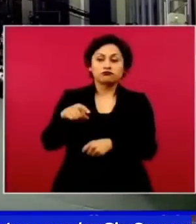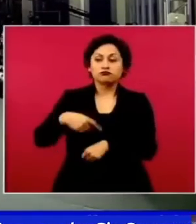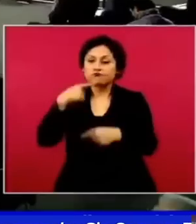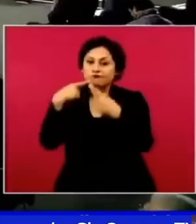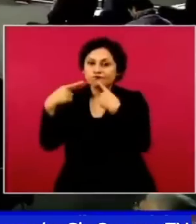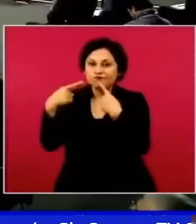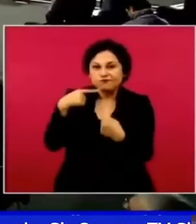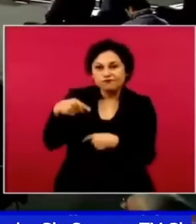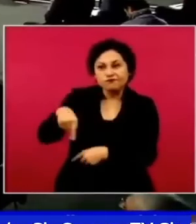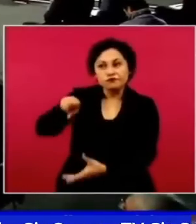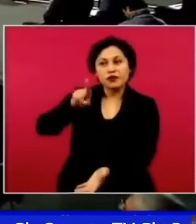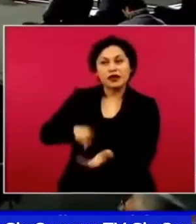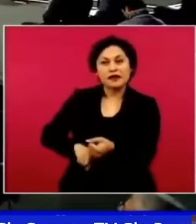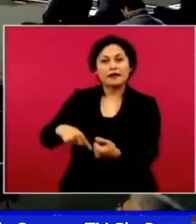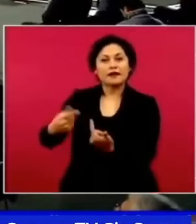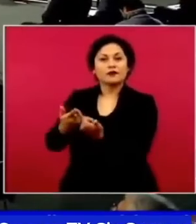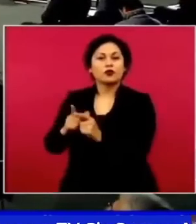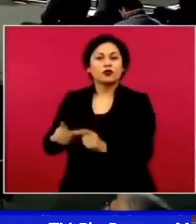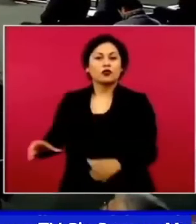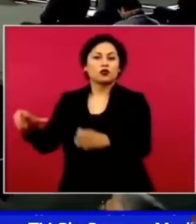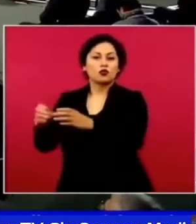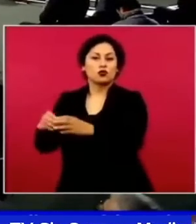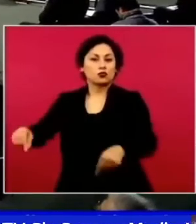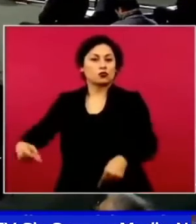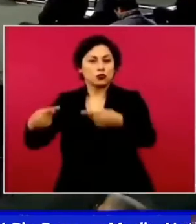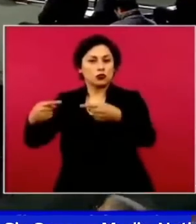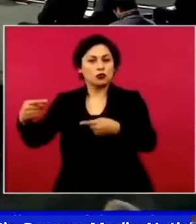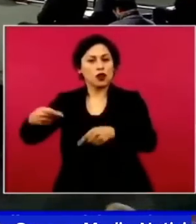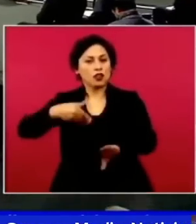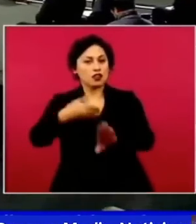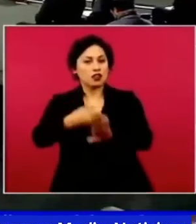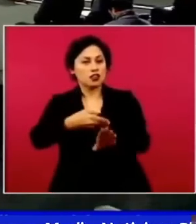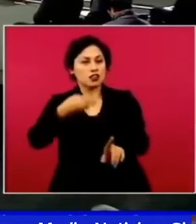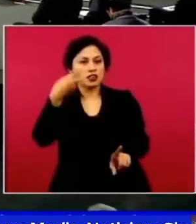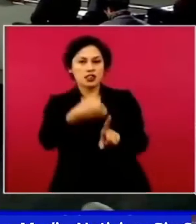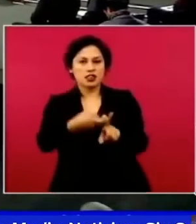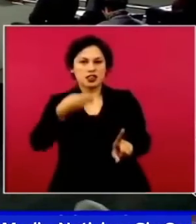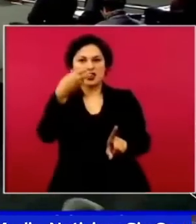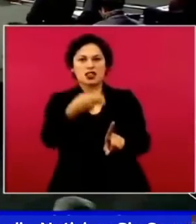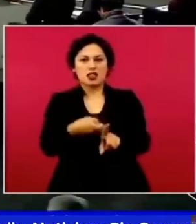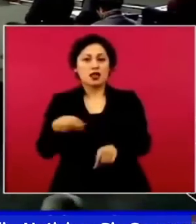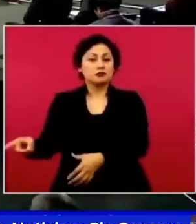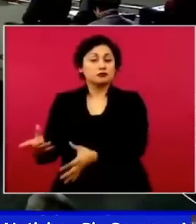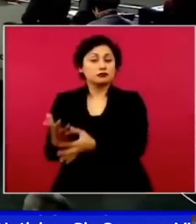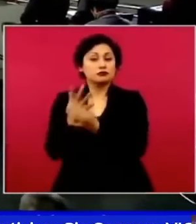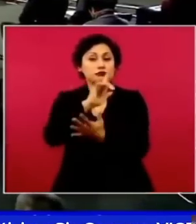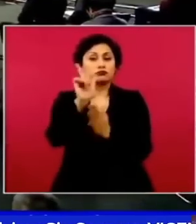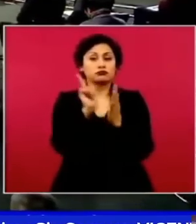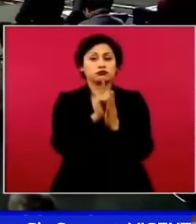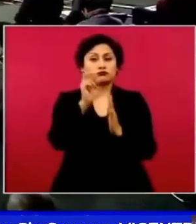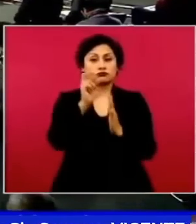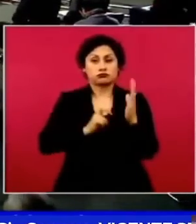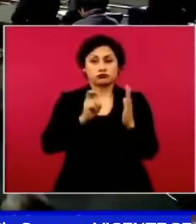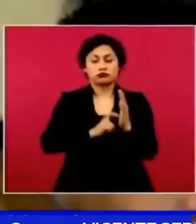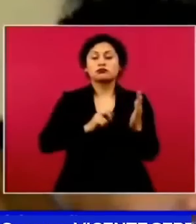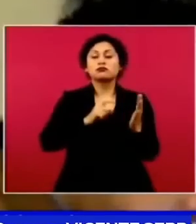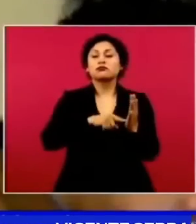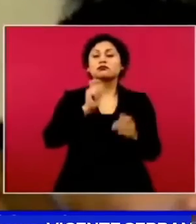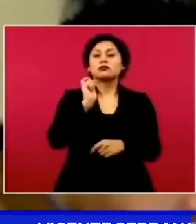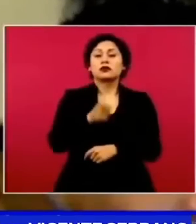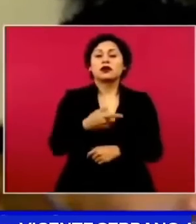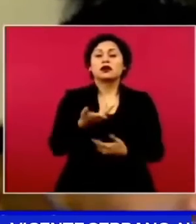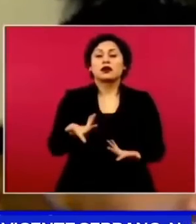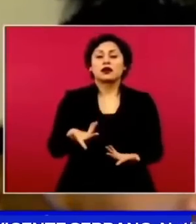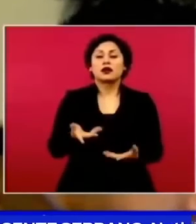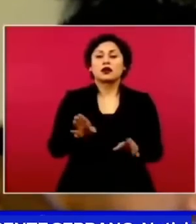críticas desde la oposición, desde legisladores de oposición que señalaban que esta reforma en realidad provenía o lo consideraron como una reforma